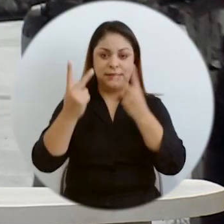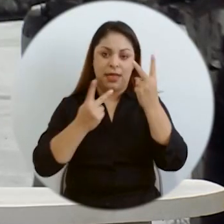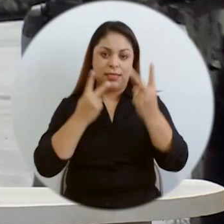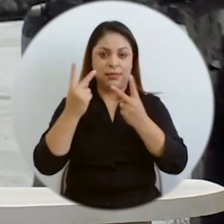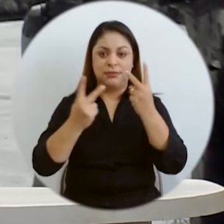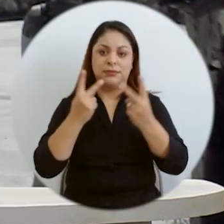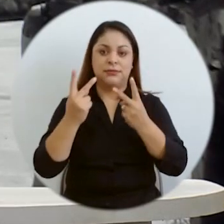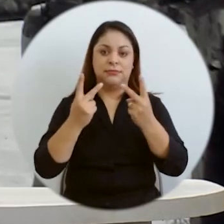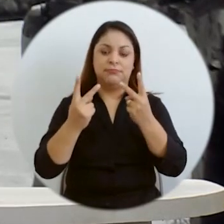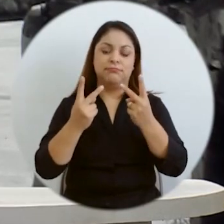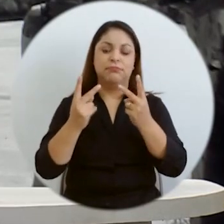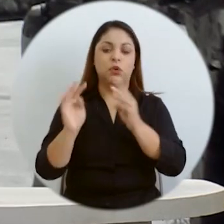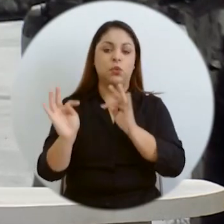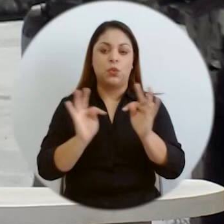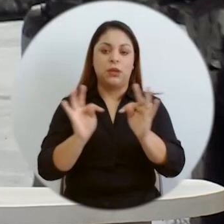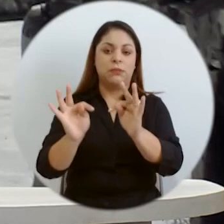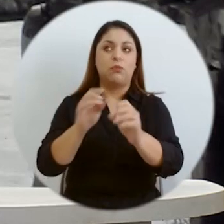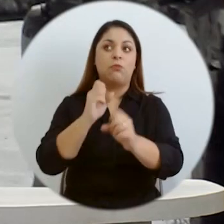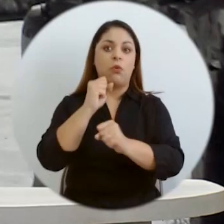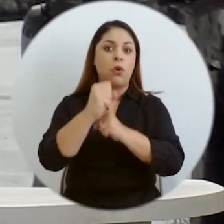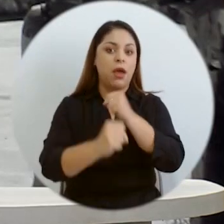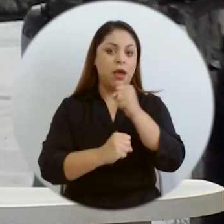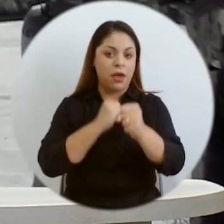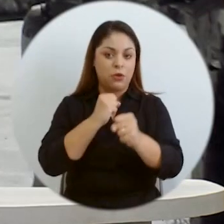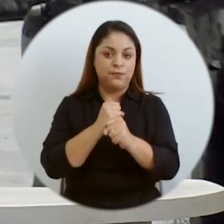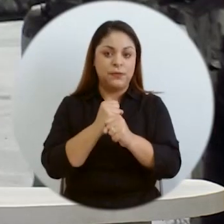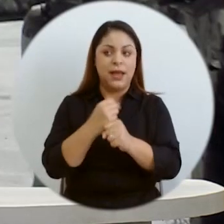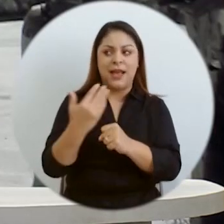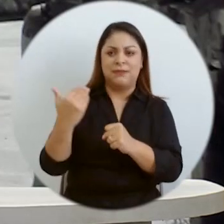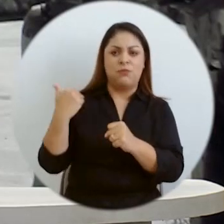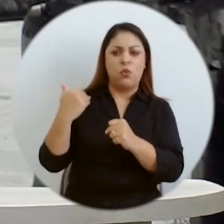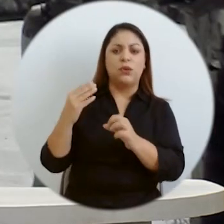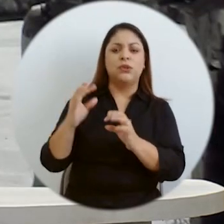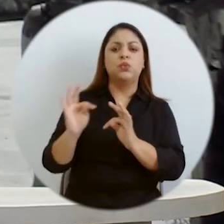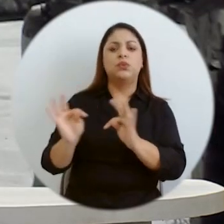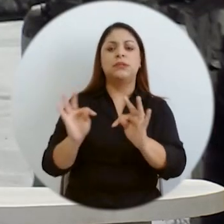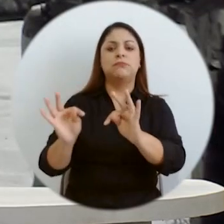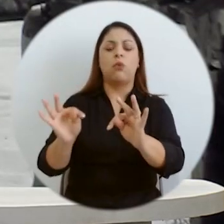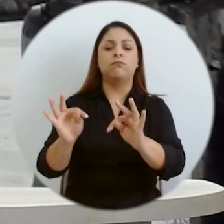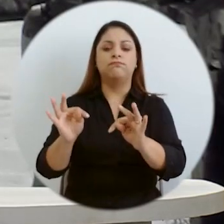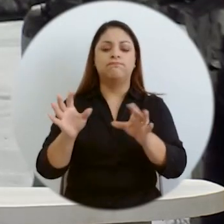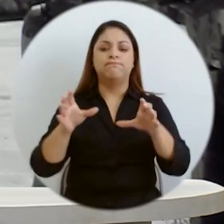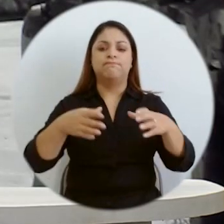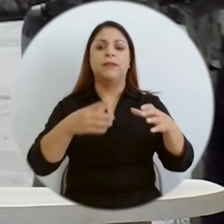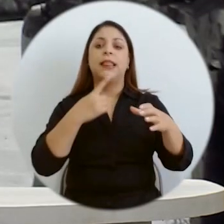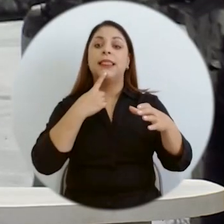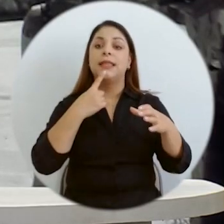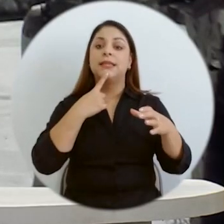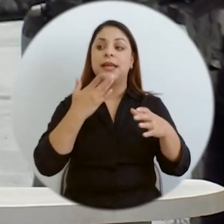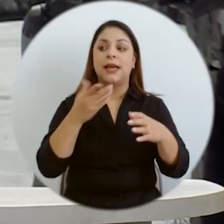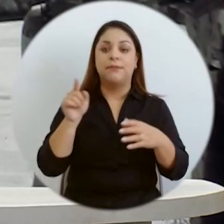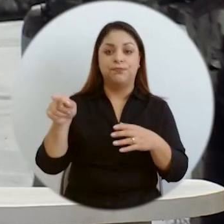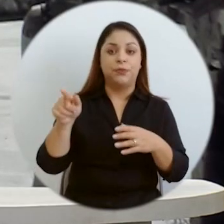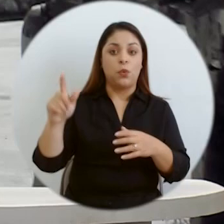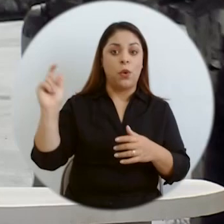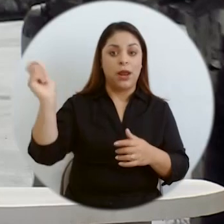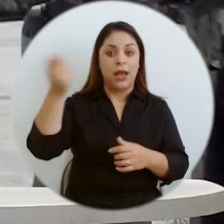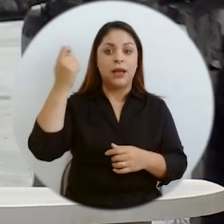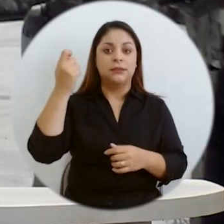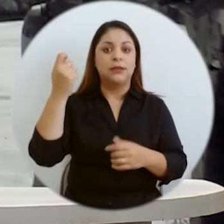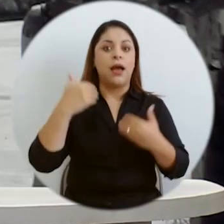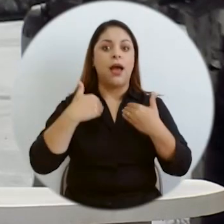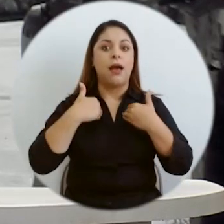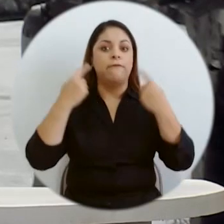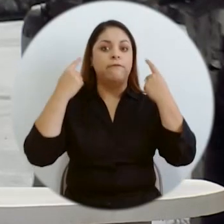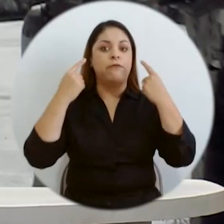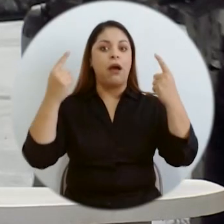datos precisamente del Observatorio de Turismo y Migraciones de la región Chorotega, está experimentando un